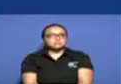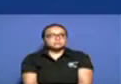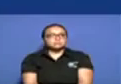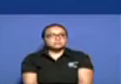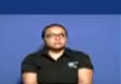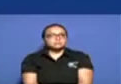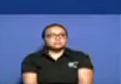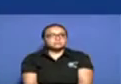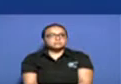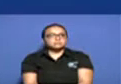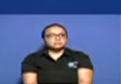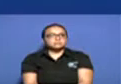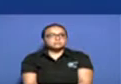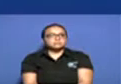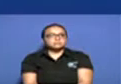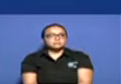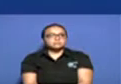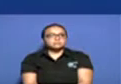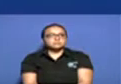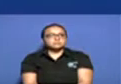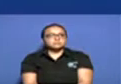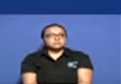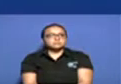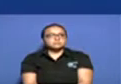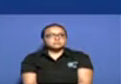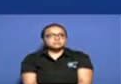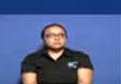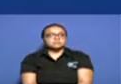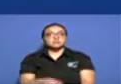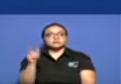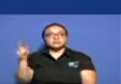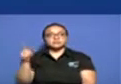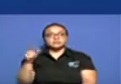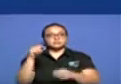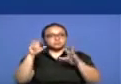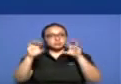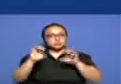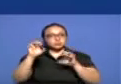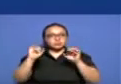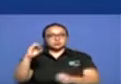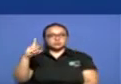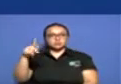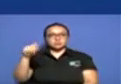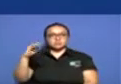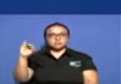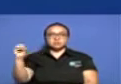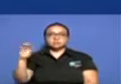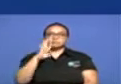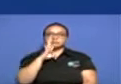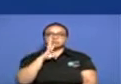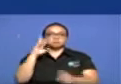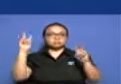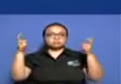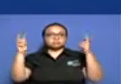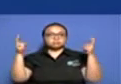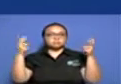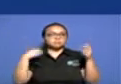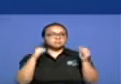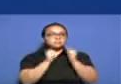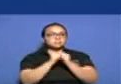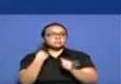Gracias, Cristel. Estamos en compañía de Orlando Savage, él es coordinador de estadística del IPACOP y va a hablar con nosotros sobre